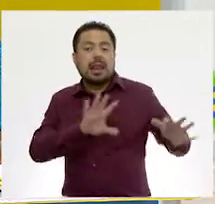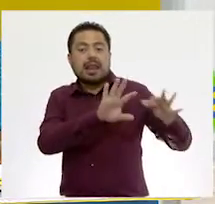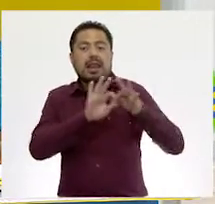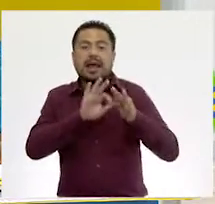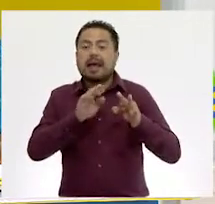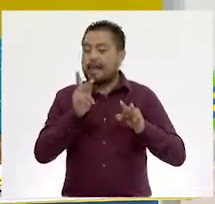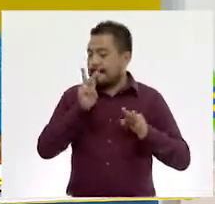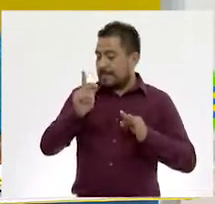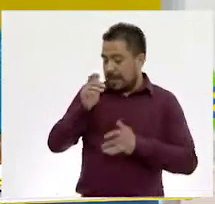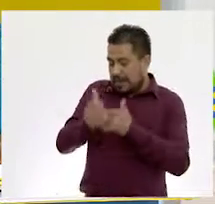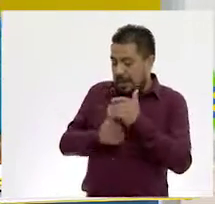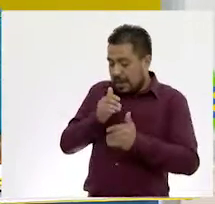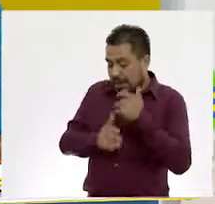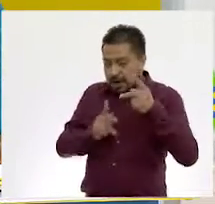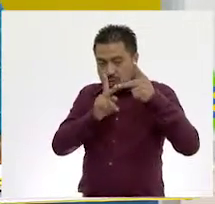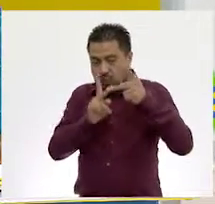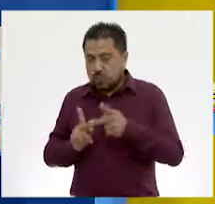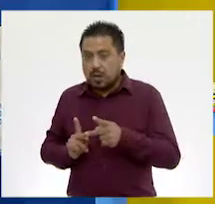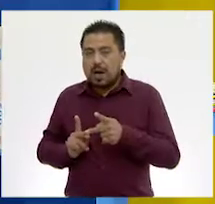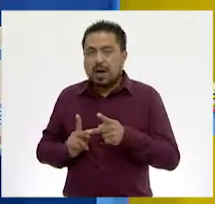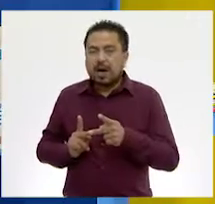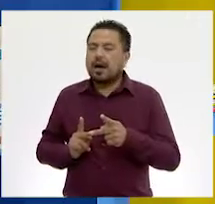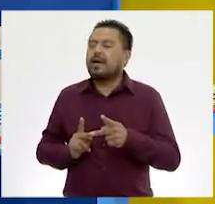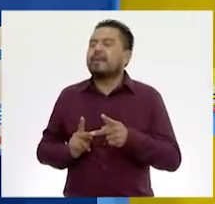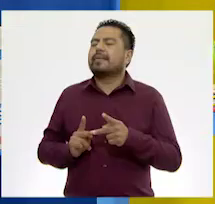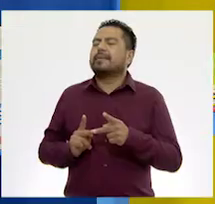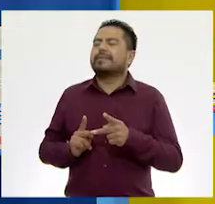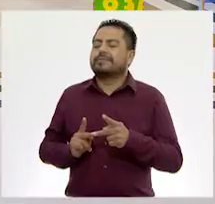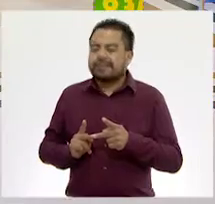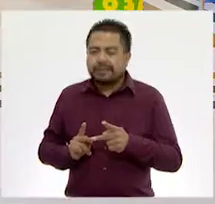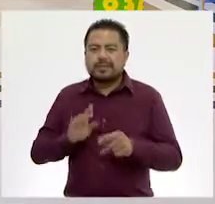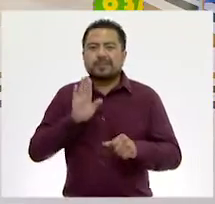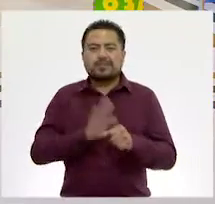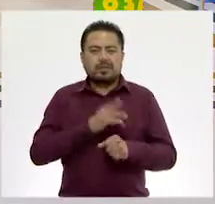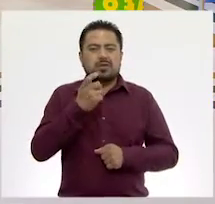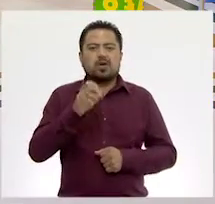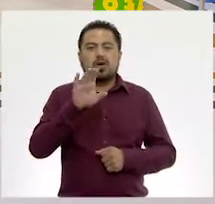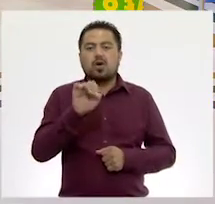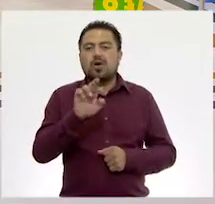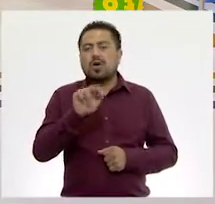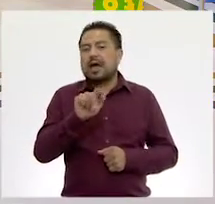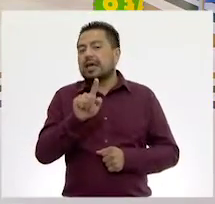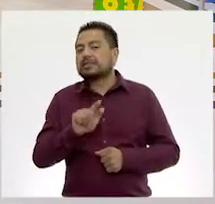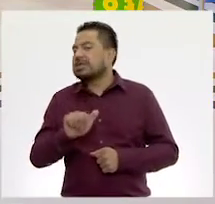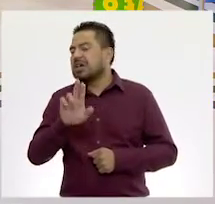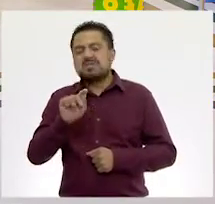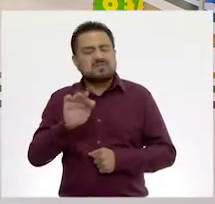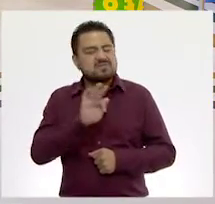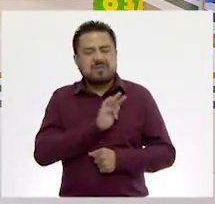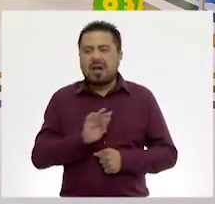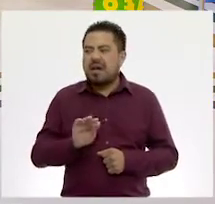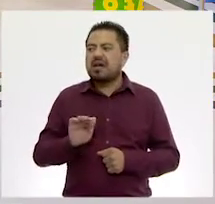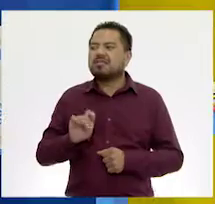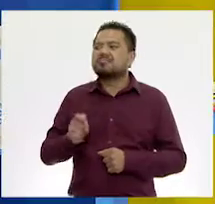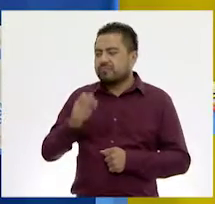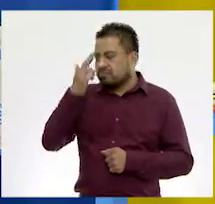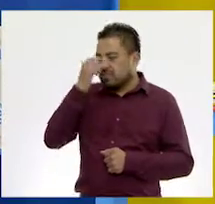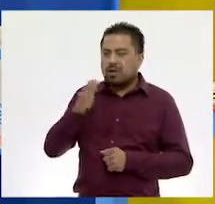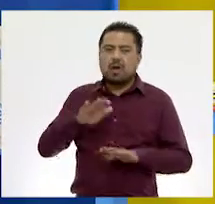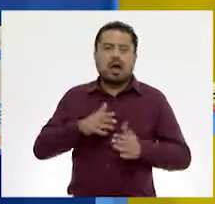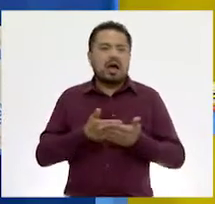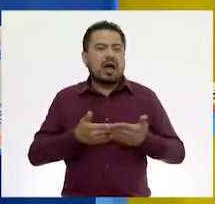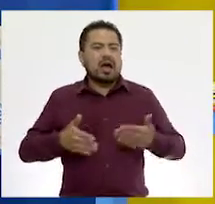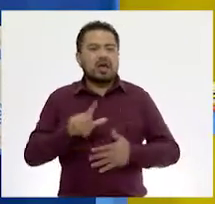Quiere decir que terminan igual. Ah. Por eso coraza no podría ser tampoco. Pues no, tienes razón.